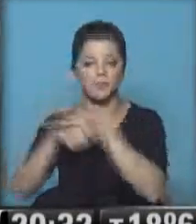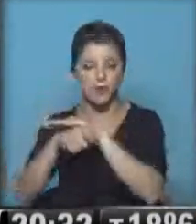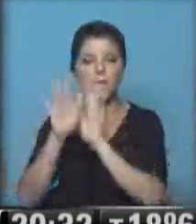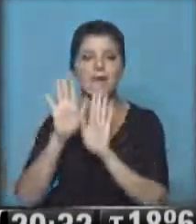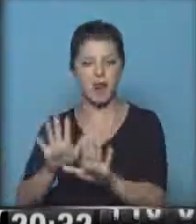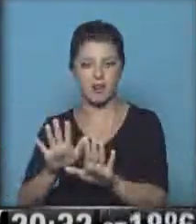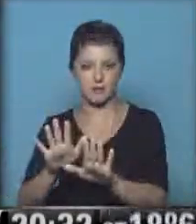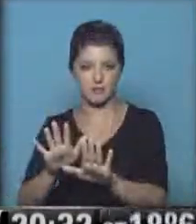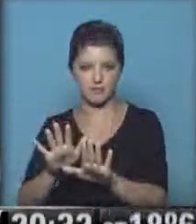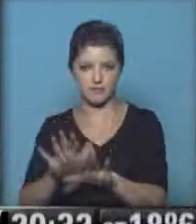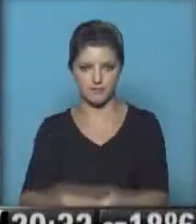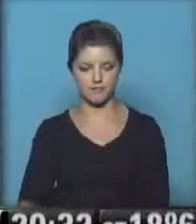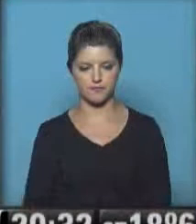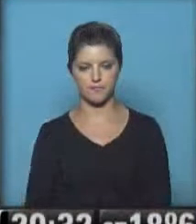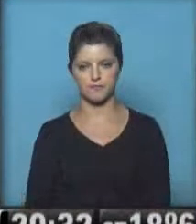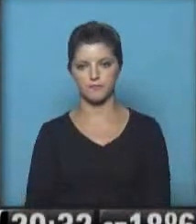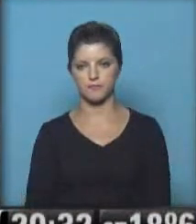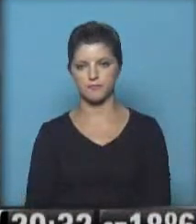organizado.